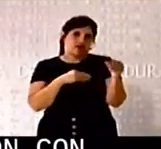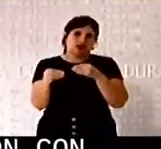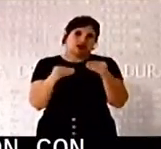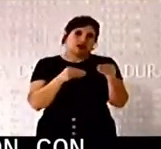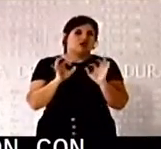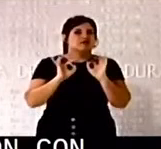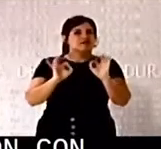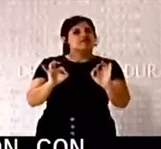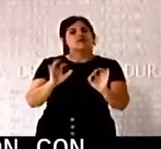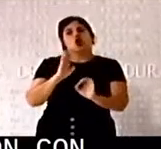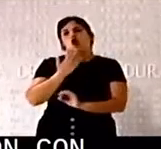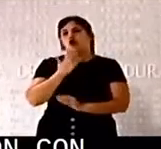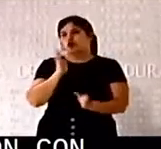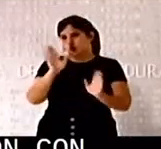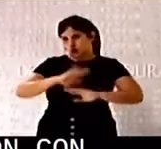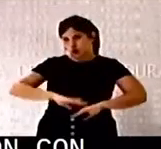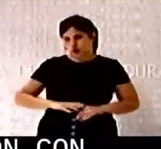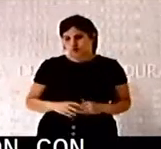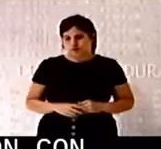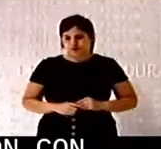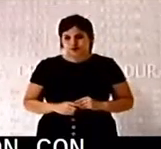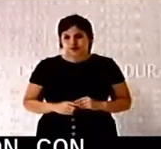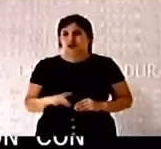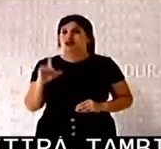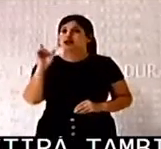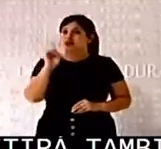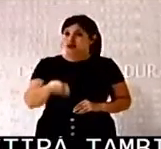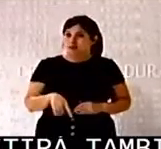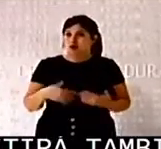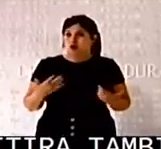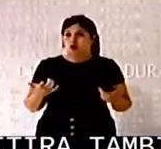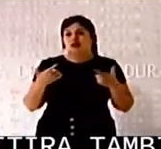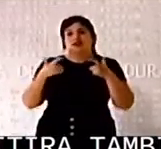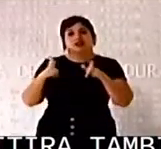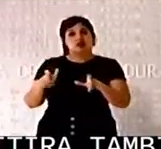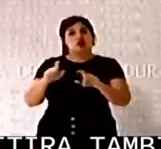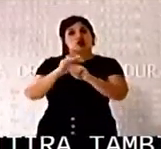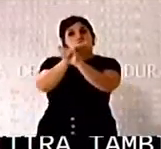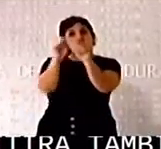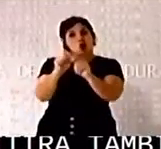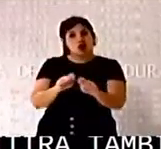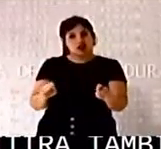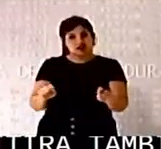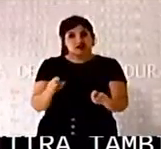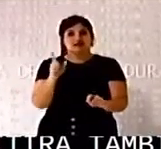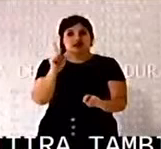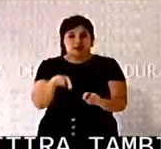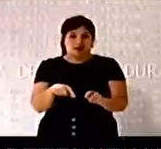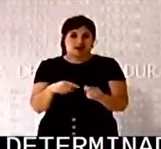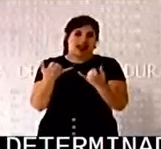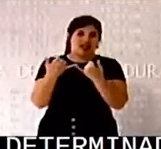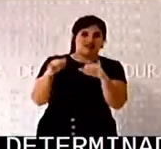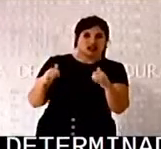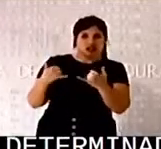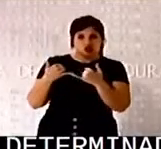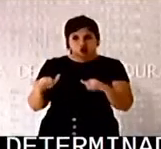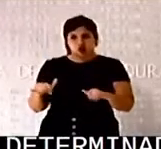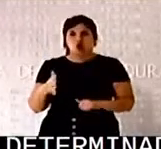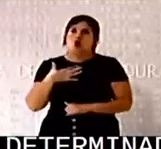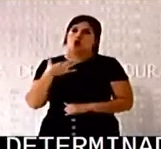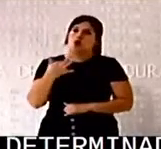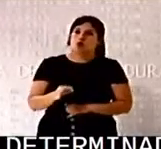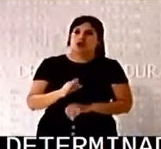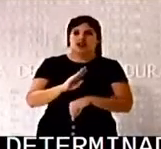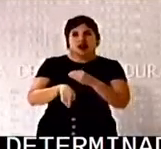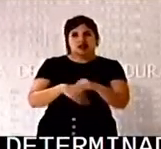ocio nocturno. Esto nos permitirá también que al sector de las bodas y de determinados eventos se les pueda ampliar